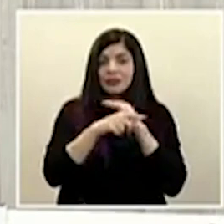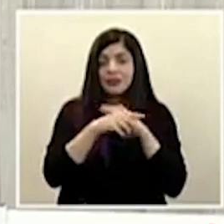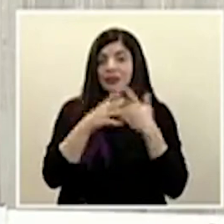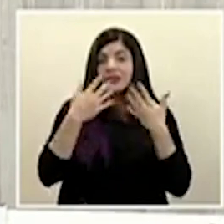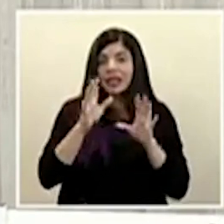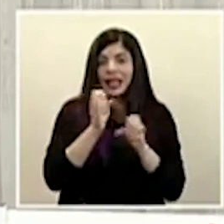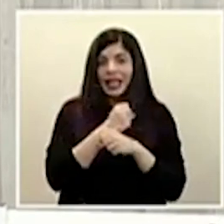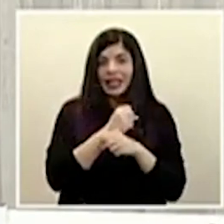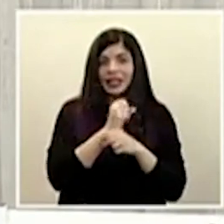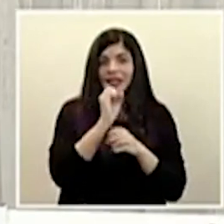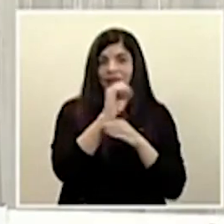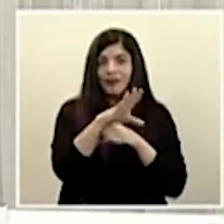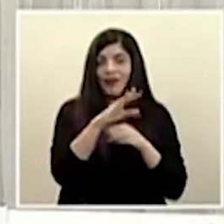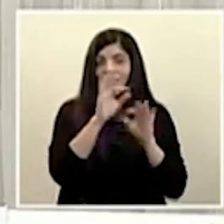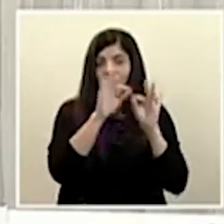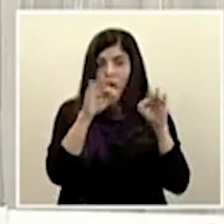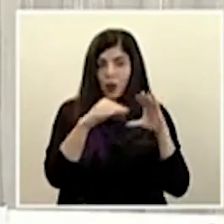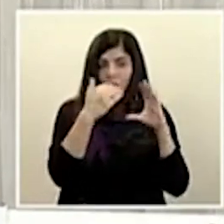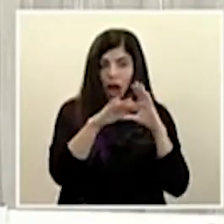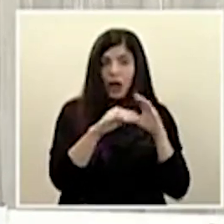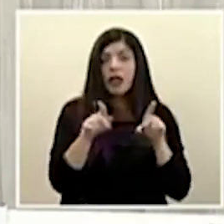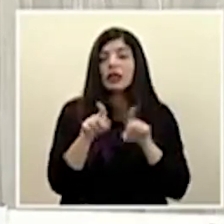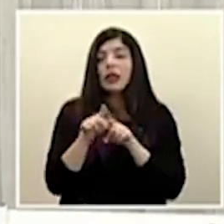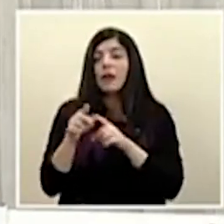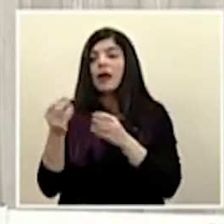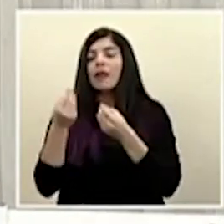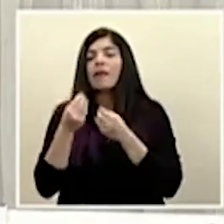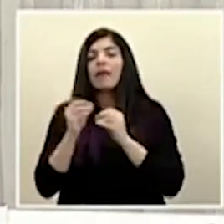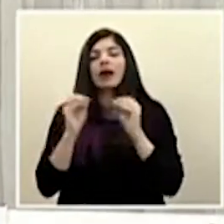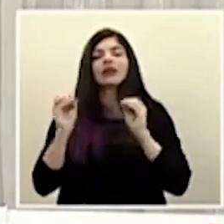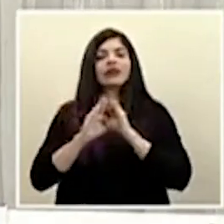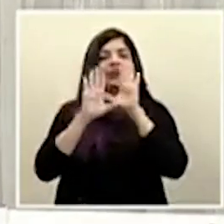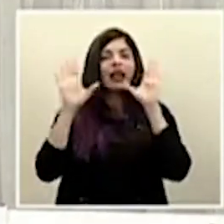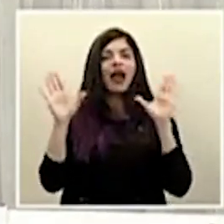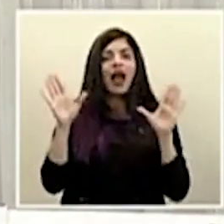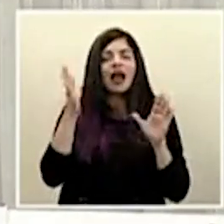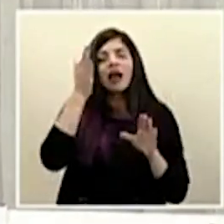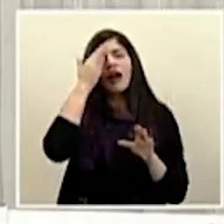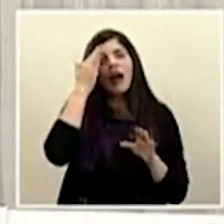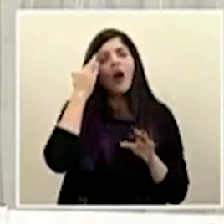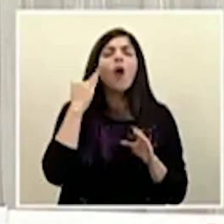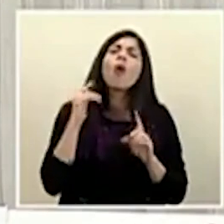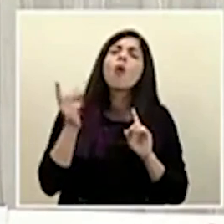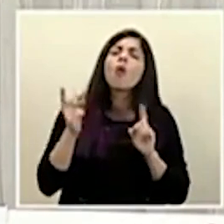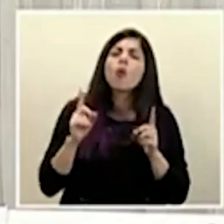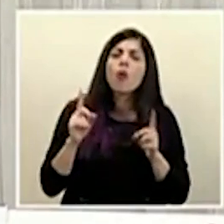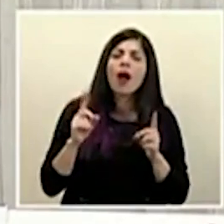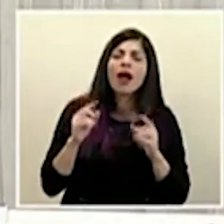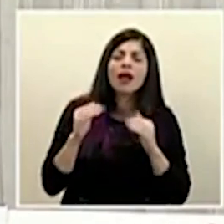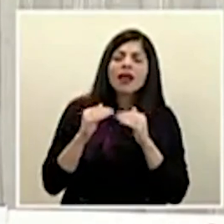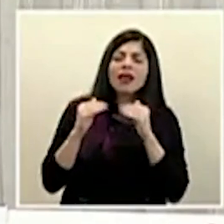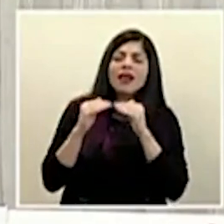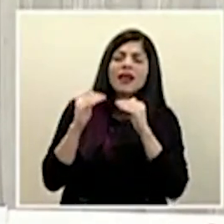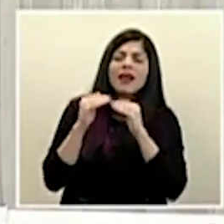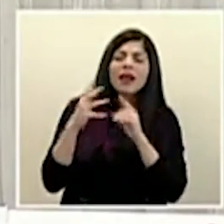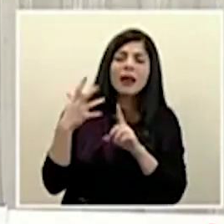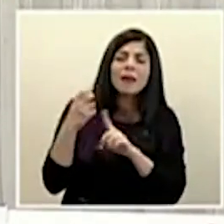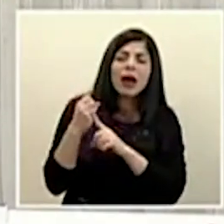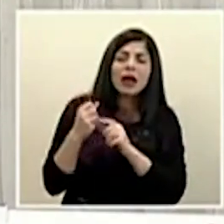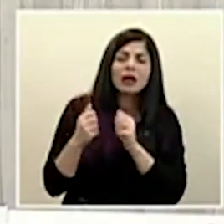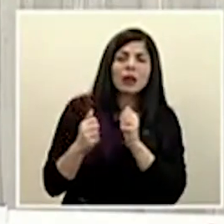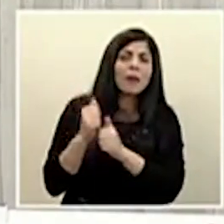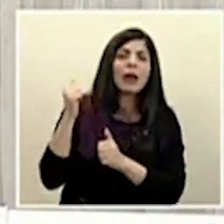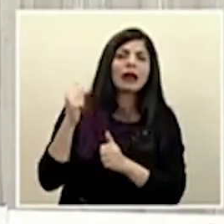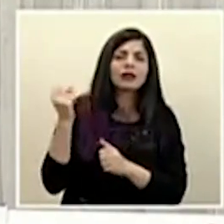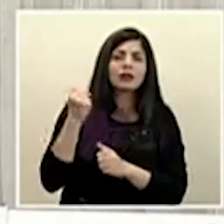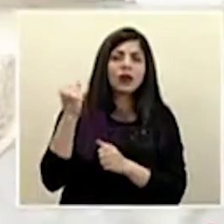finalizaron su gestión, sino que también nos ha permitido tener mayor claridad de cuáles son los principales niveles de afectación que está teniendo la